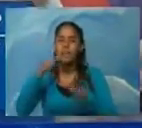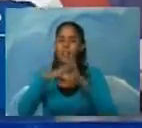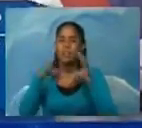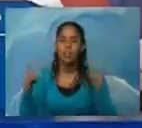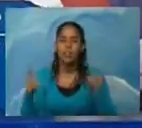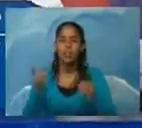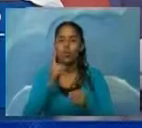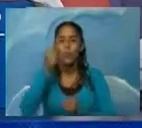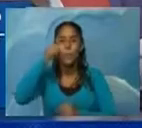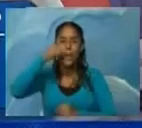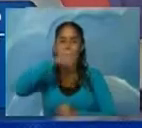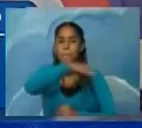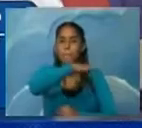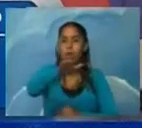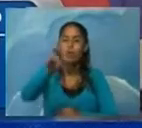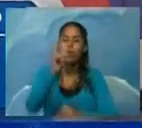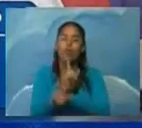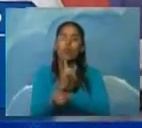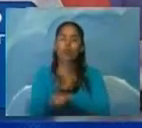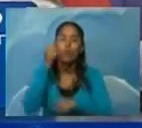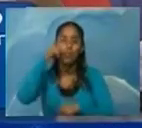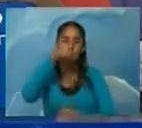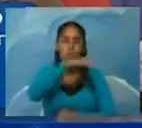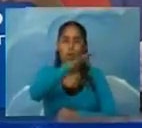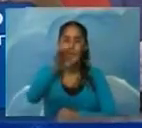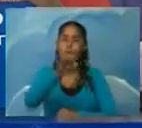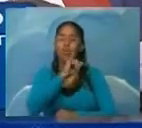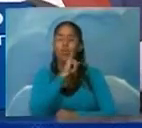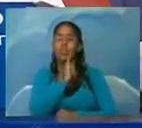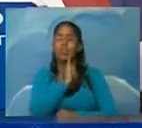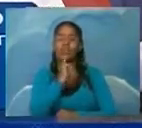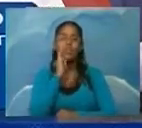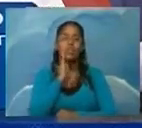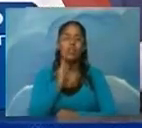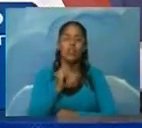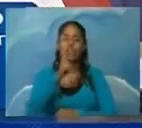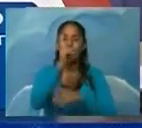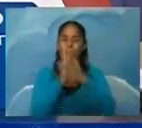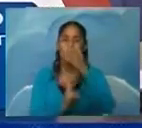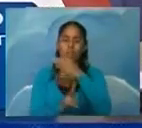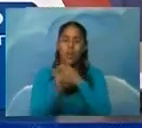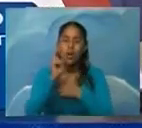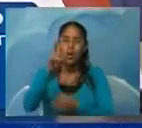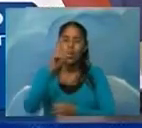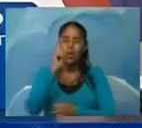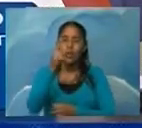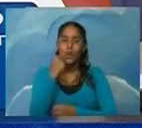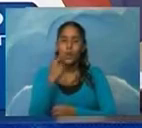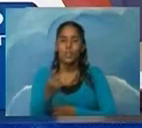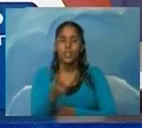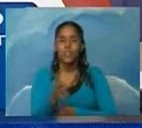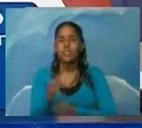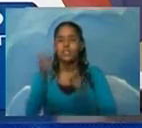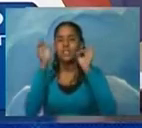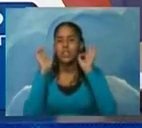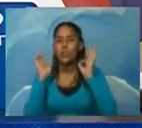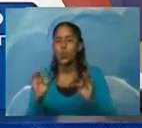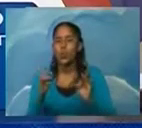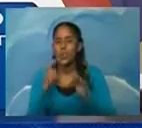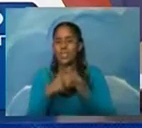el pueblo de Israel. En el versículo 21 dice: ninguna